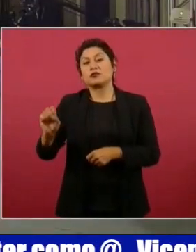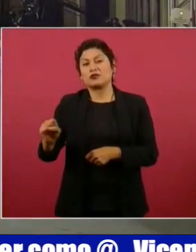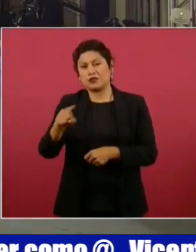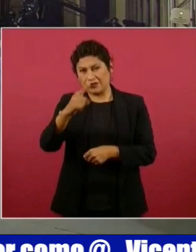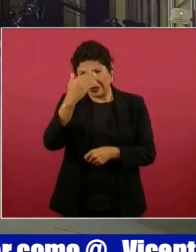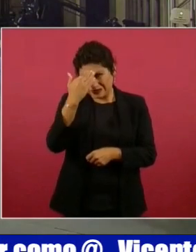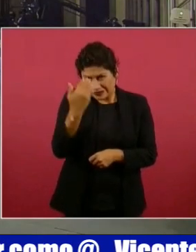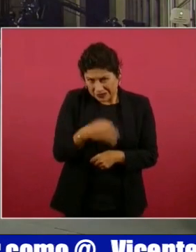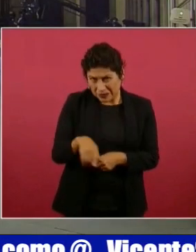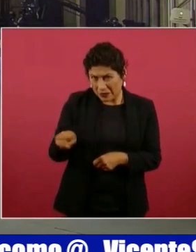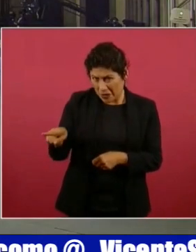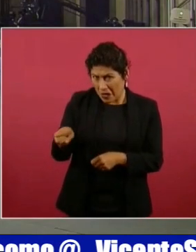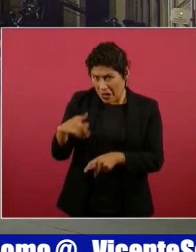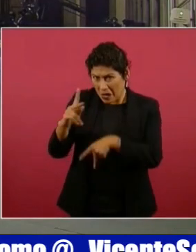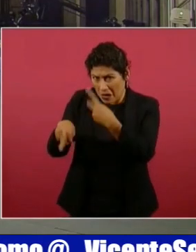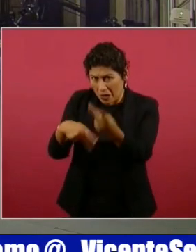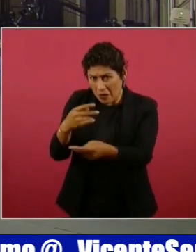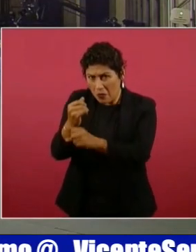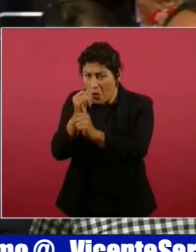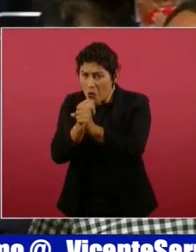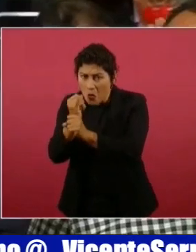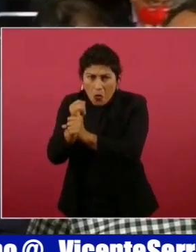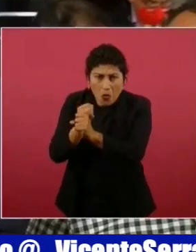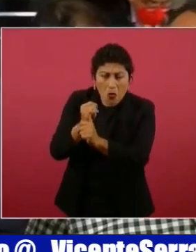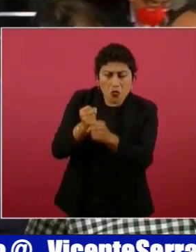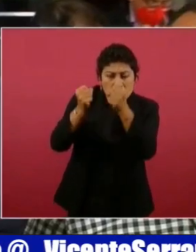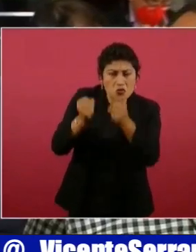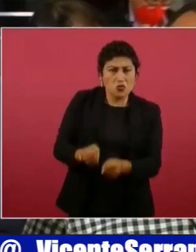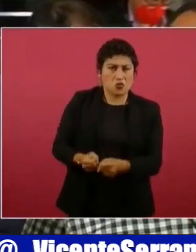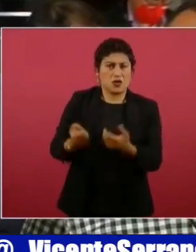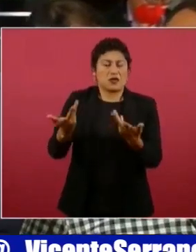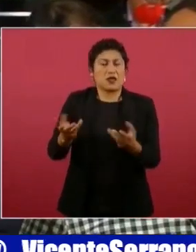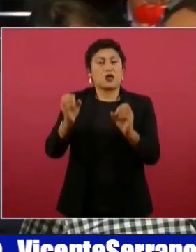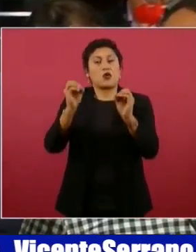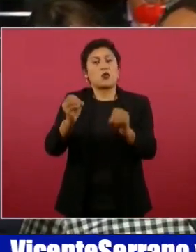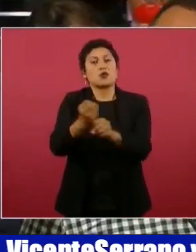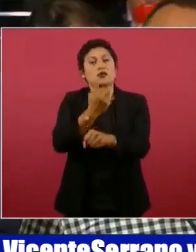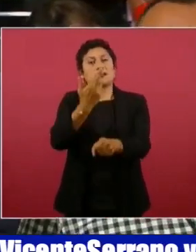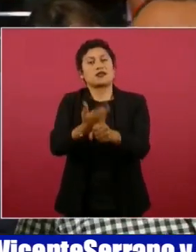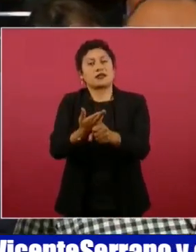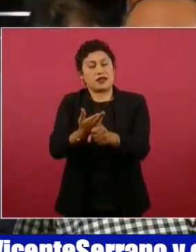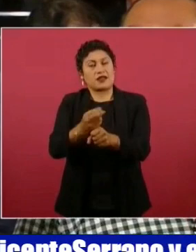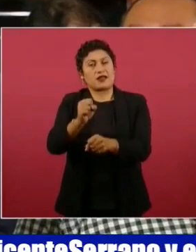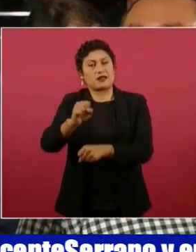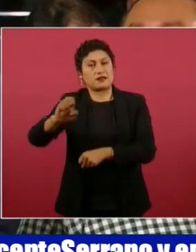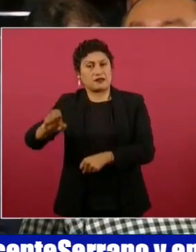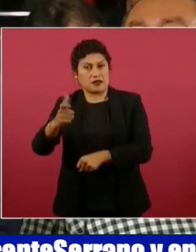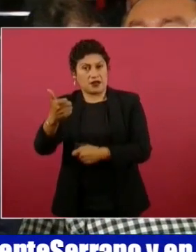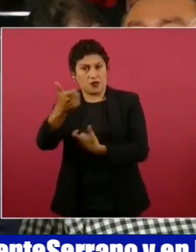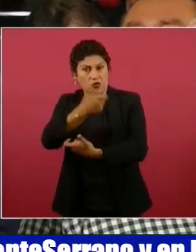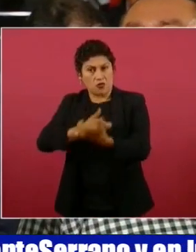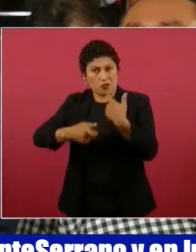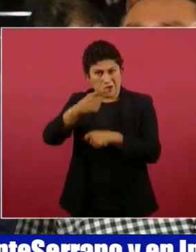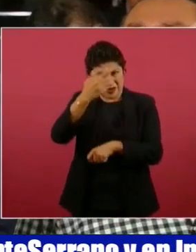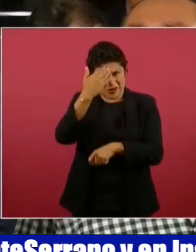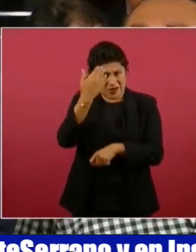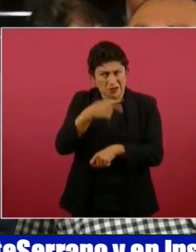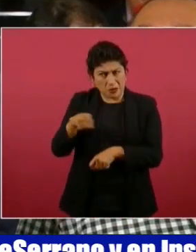si hizo revisiones a estas minas? La Secretaría de Economía, ¿tiene usted reportes si